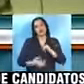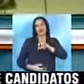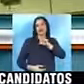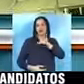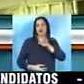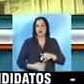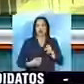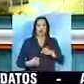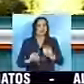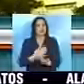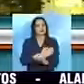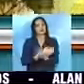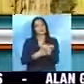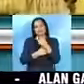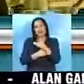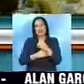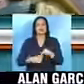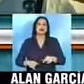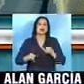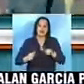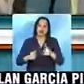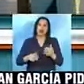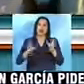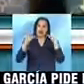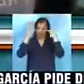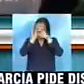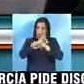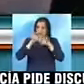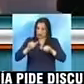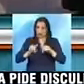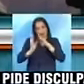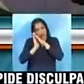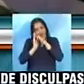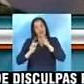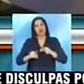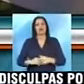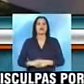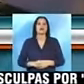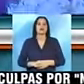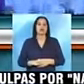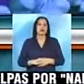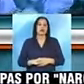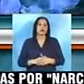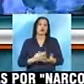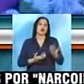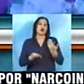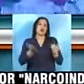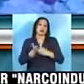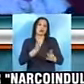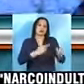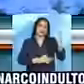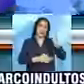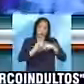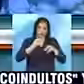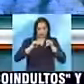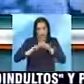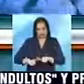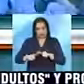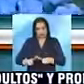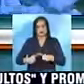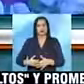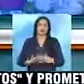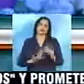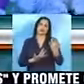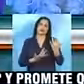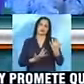estado acá durante toda la mañana, pasó la noche, como ya lo sabemos, se retiró a una entrevista y él ha vuelto acá, permanece acá y aquí va